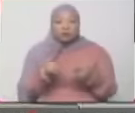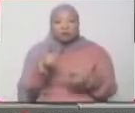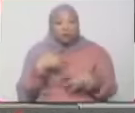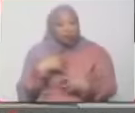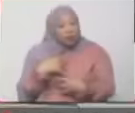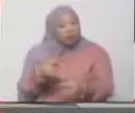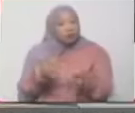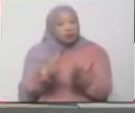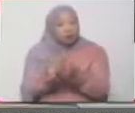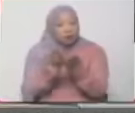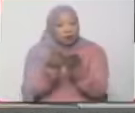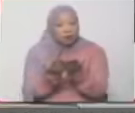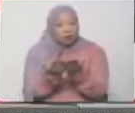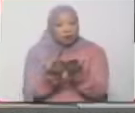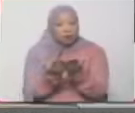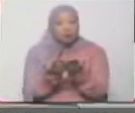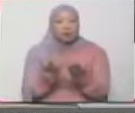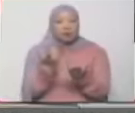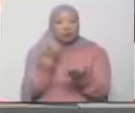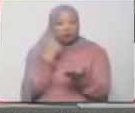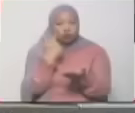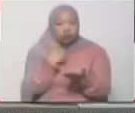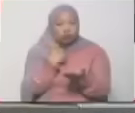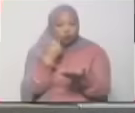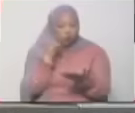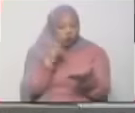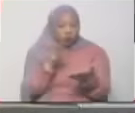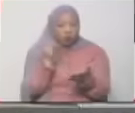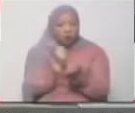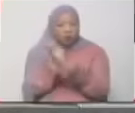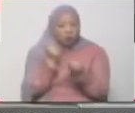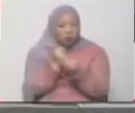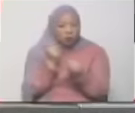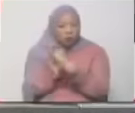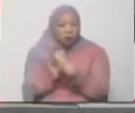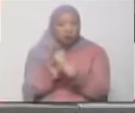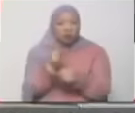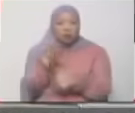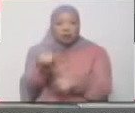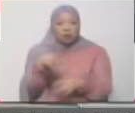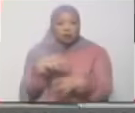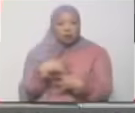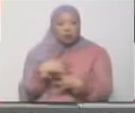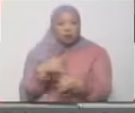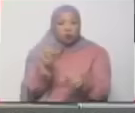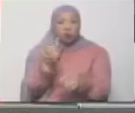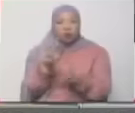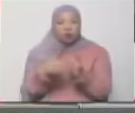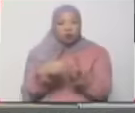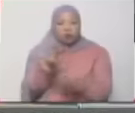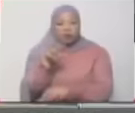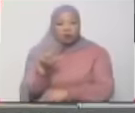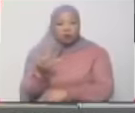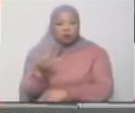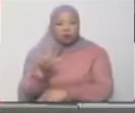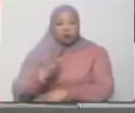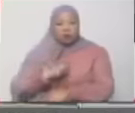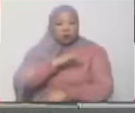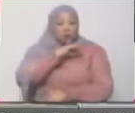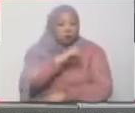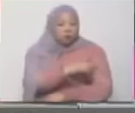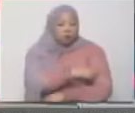interesante. Me lo puse a trabajar. Aquí hay un trabajo también interesante del 2023. Poder Popular